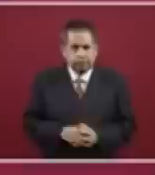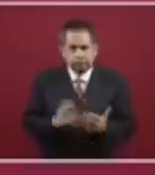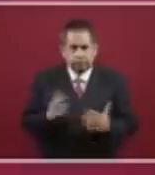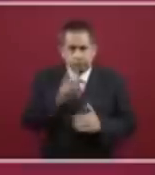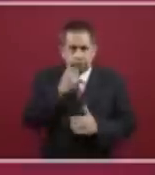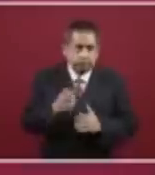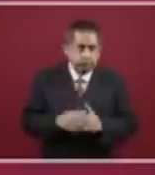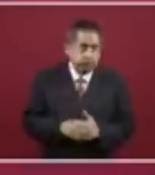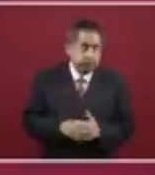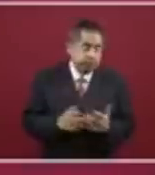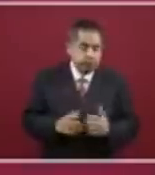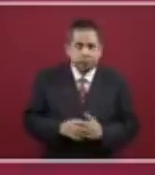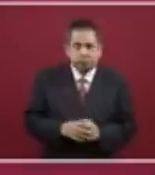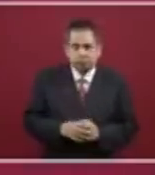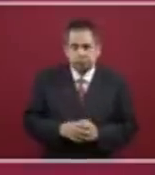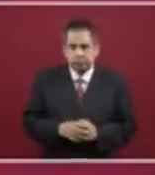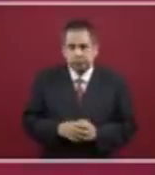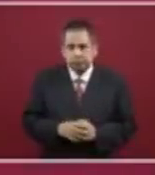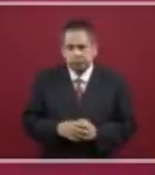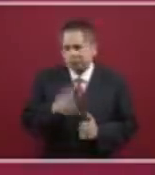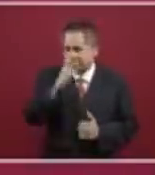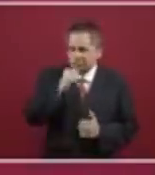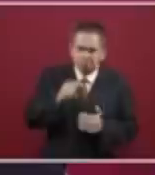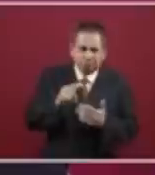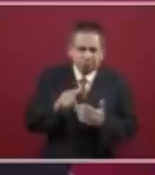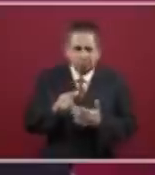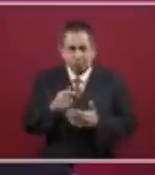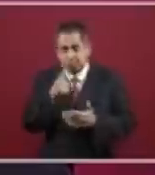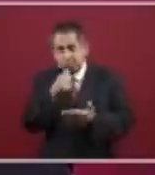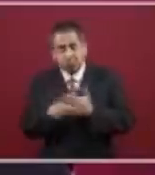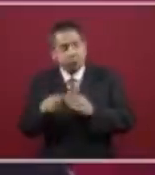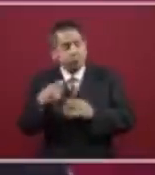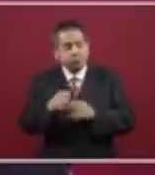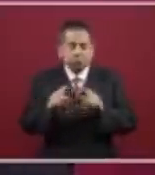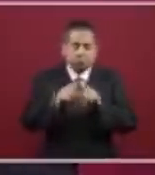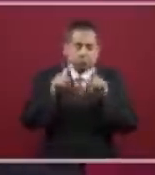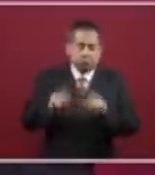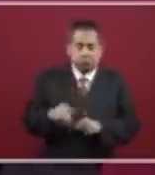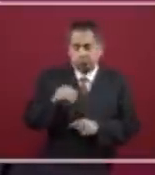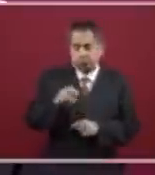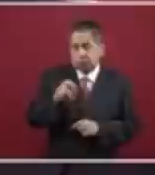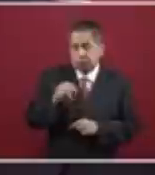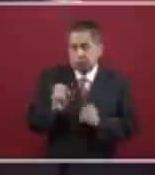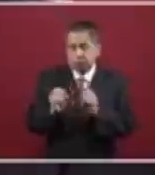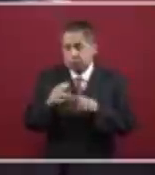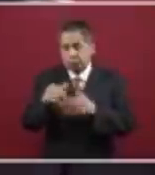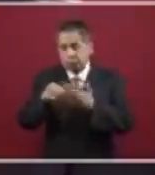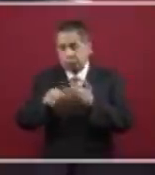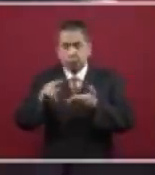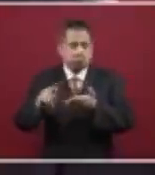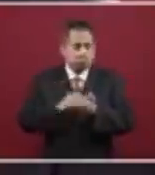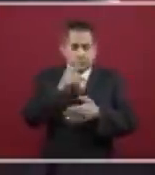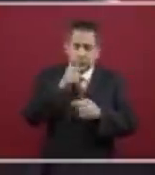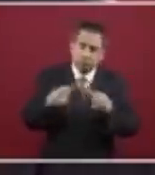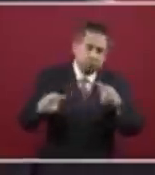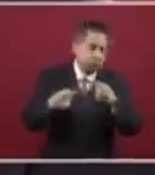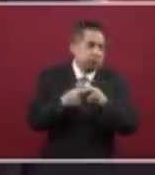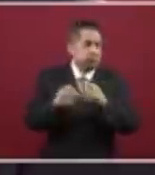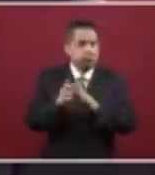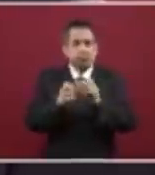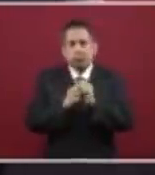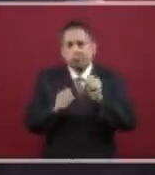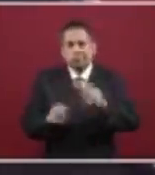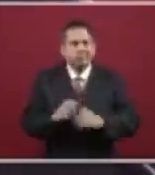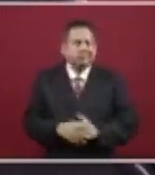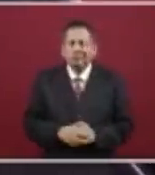dijeron de que era ilegal, que era inconstitucional,